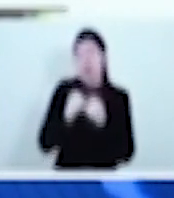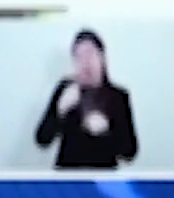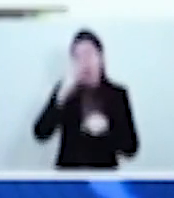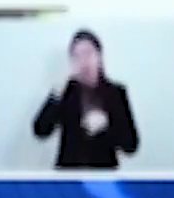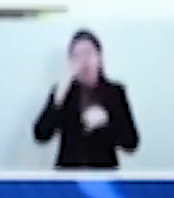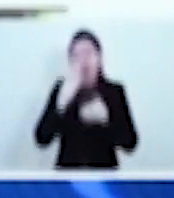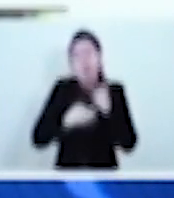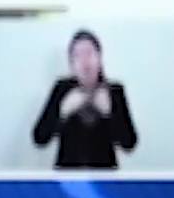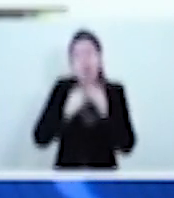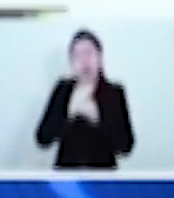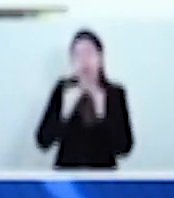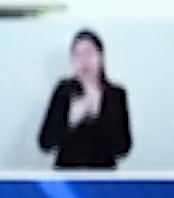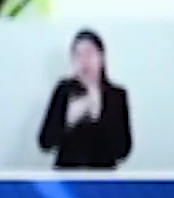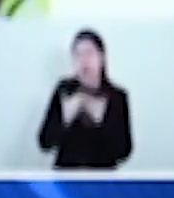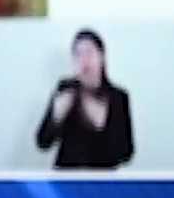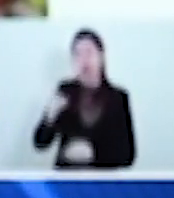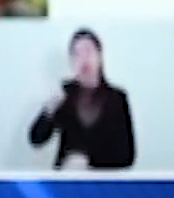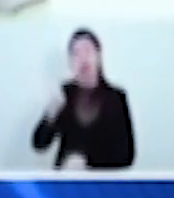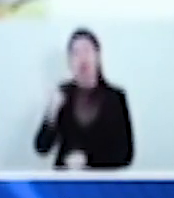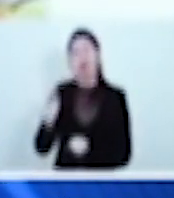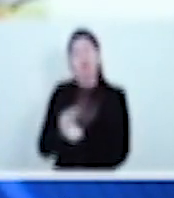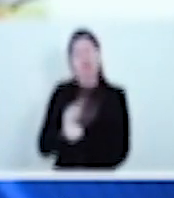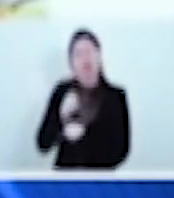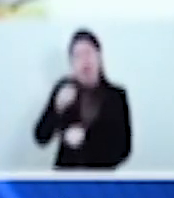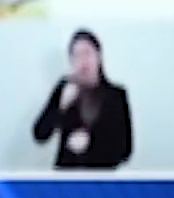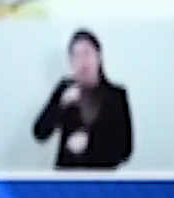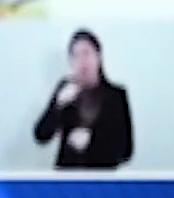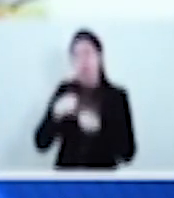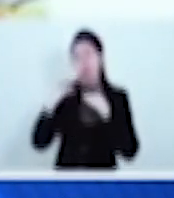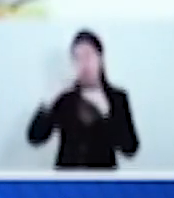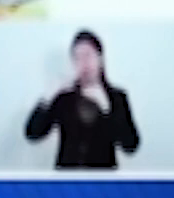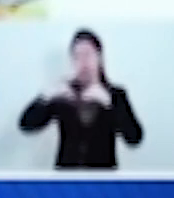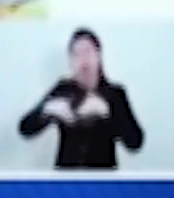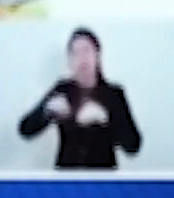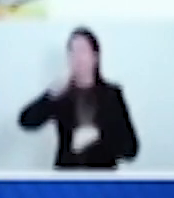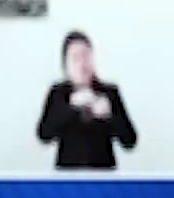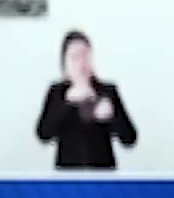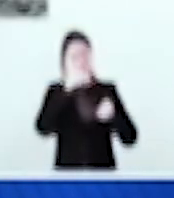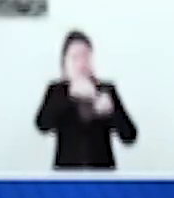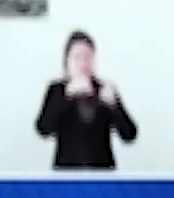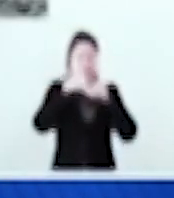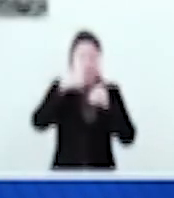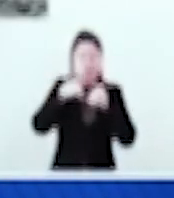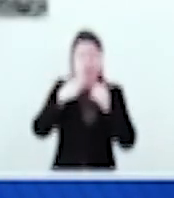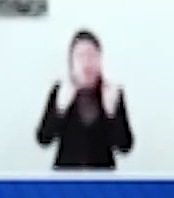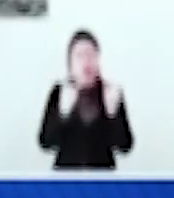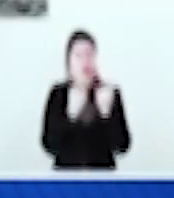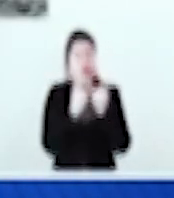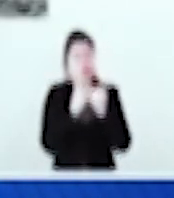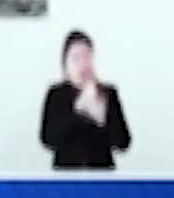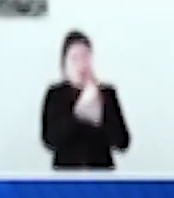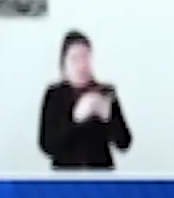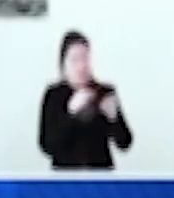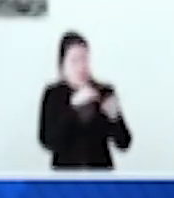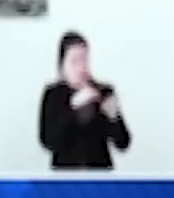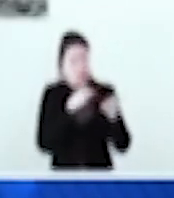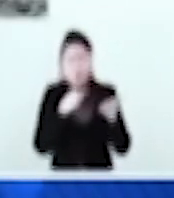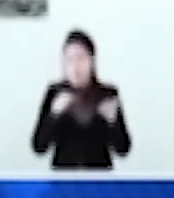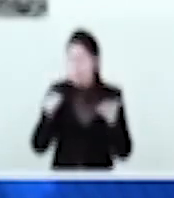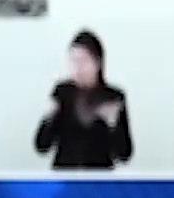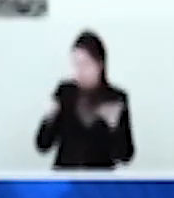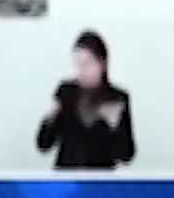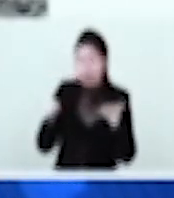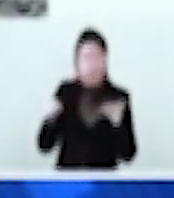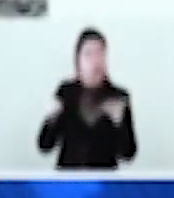13 kilómetros, la parte elevada, no toda está afectada, 6 kilómetros están bien construidos,